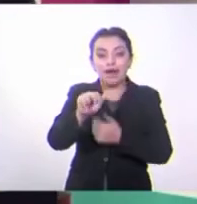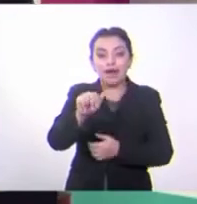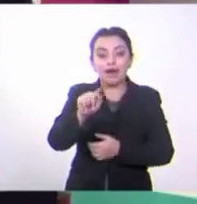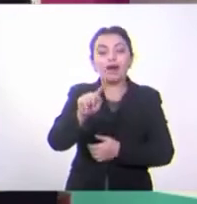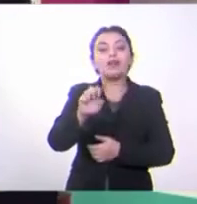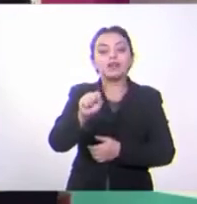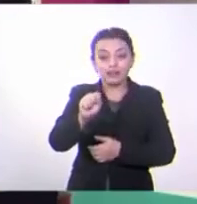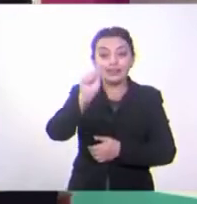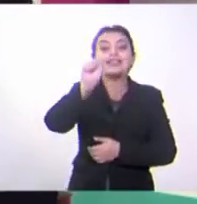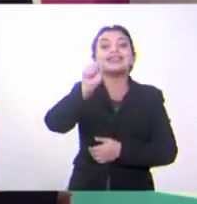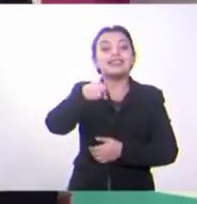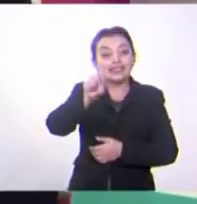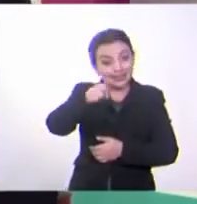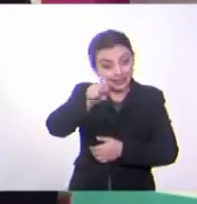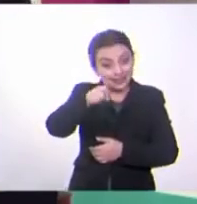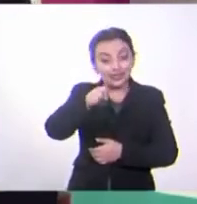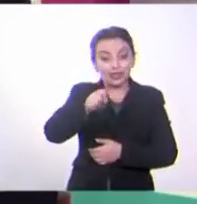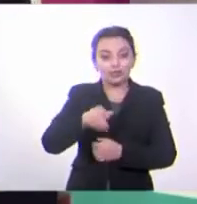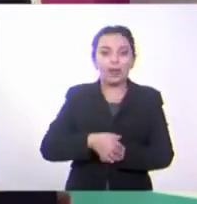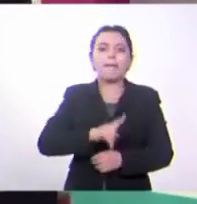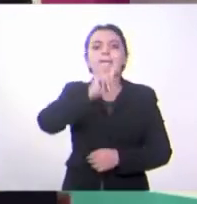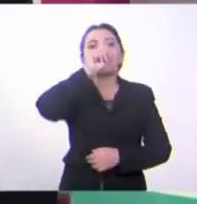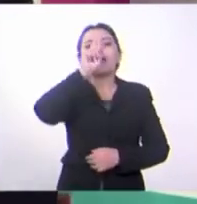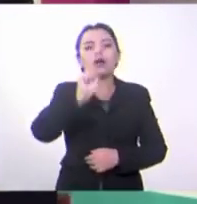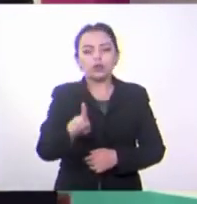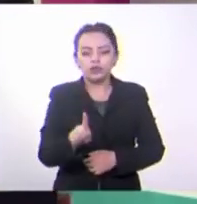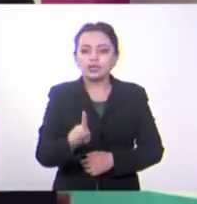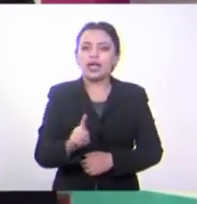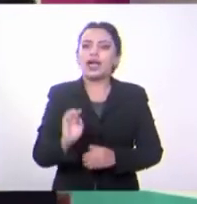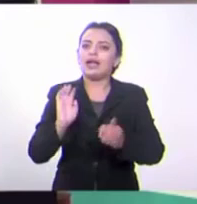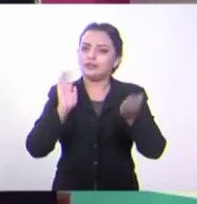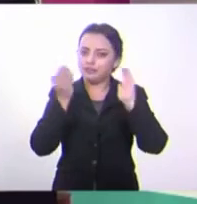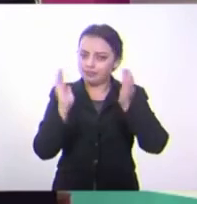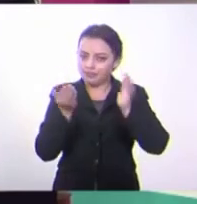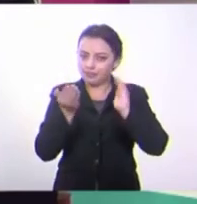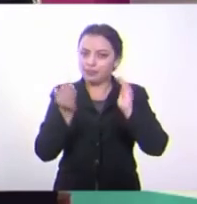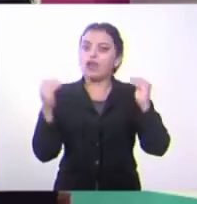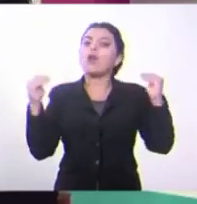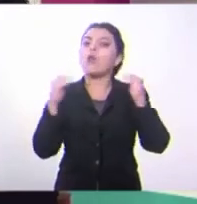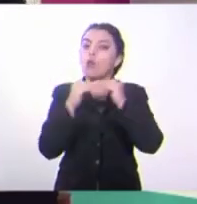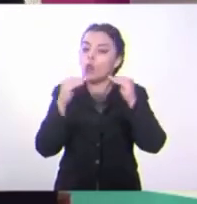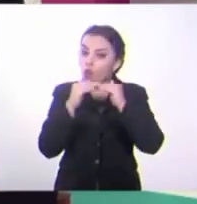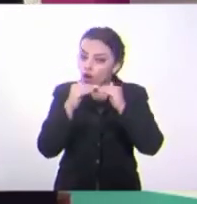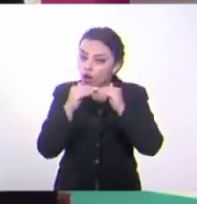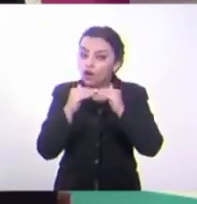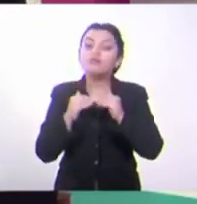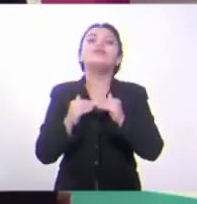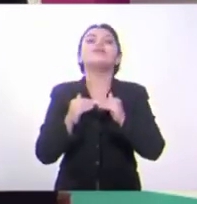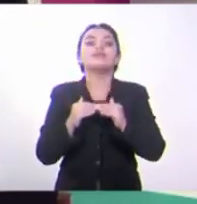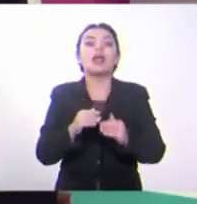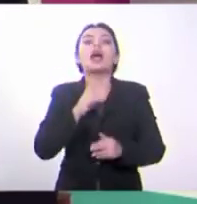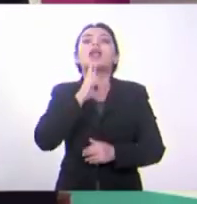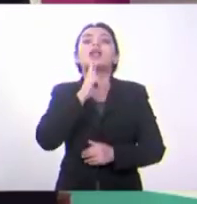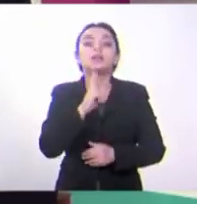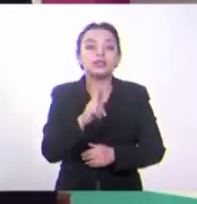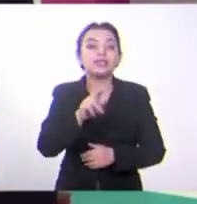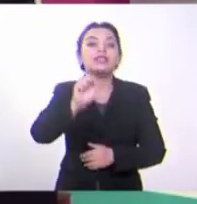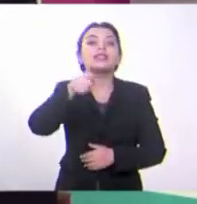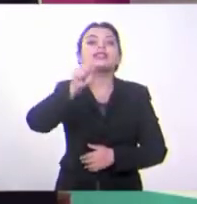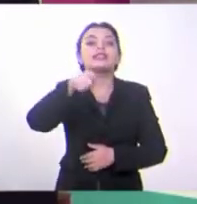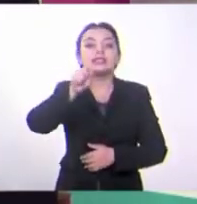triángulos basta entonces con que yo tenga que los lados son proporcionales para decir que los triángulos